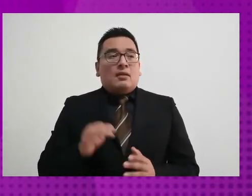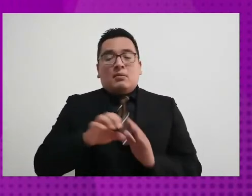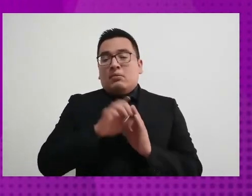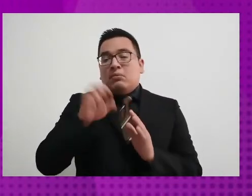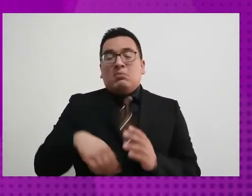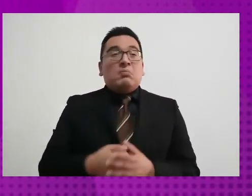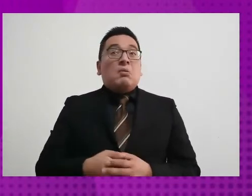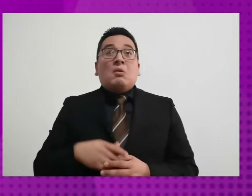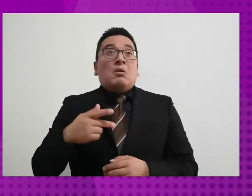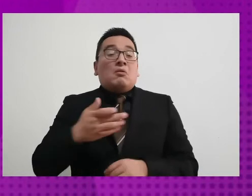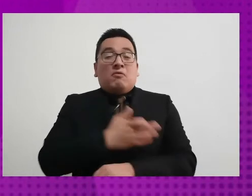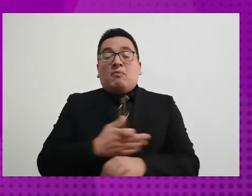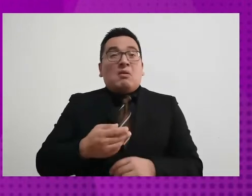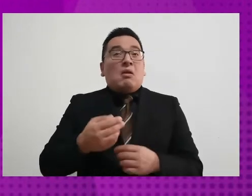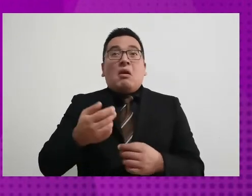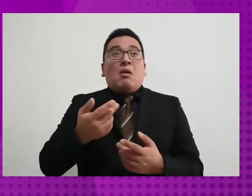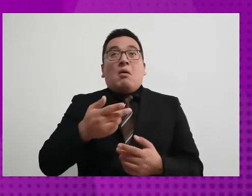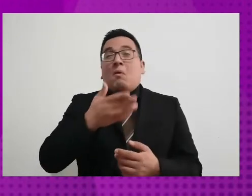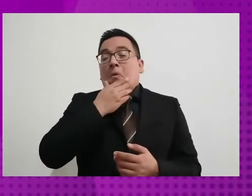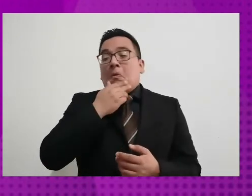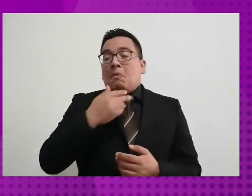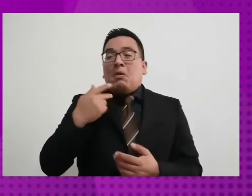alimentarios también registrados en